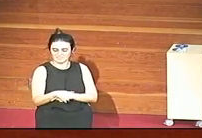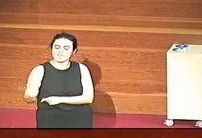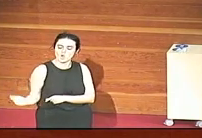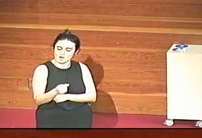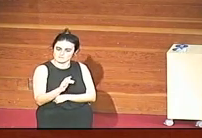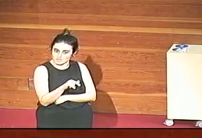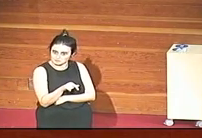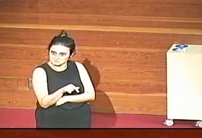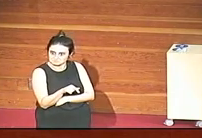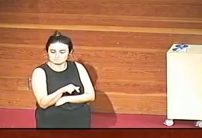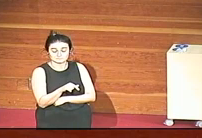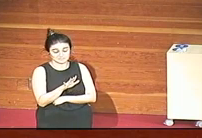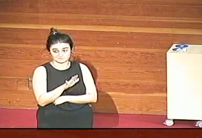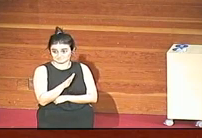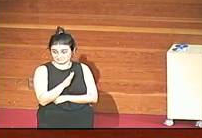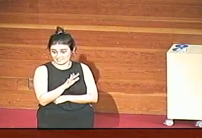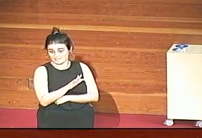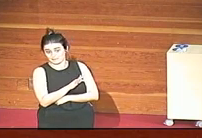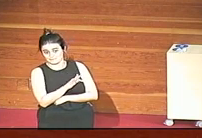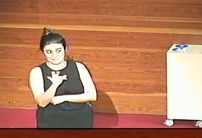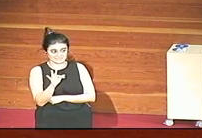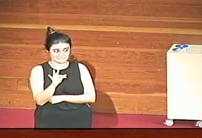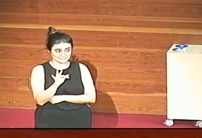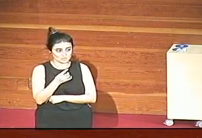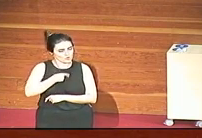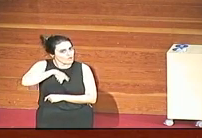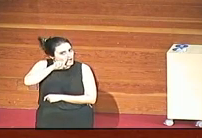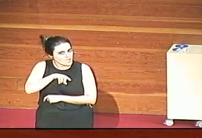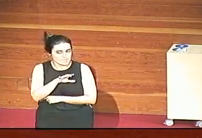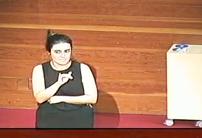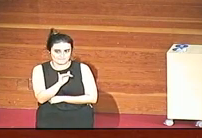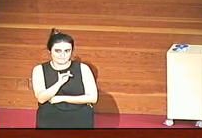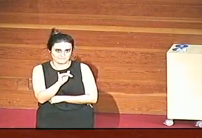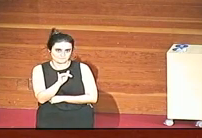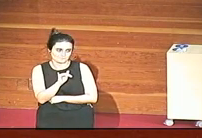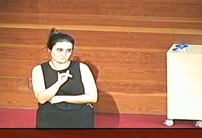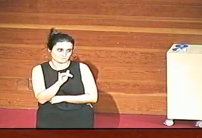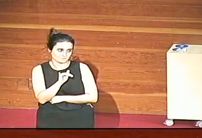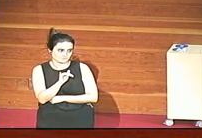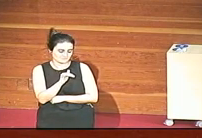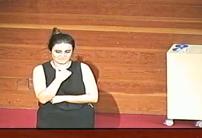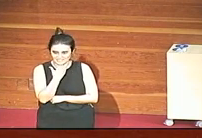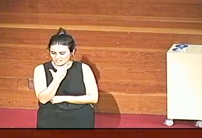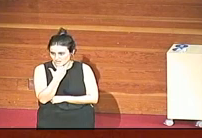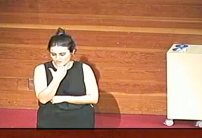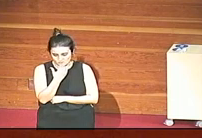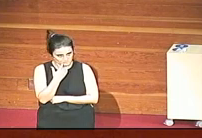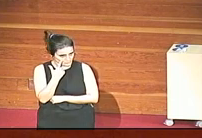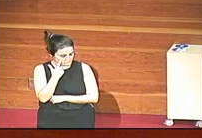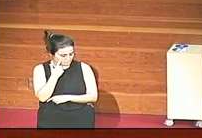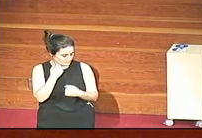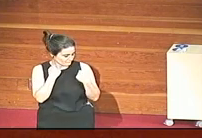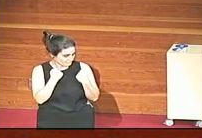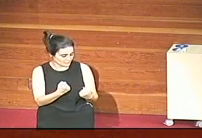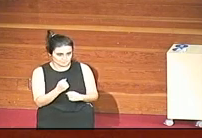embargo aparte de todo eso tenemos probablemente la mayor aberración medioambiental